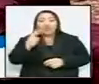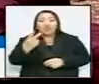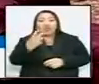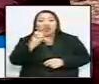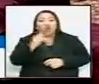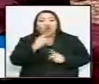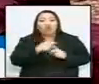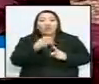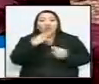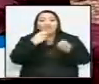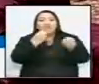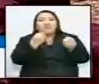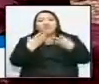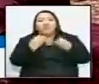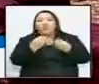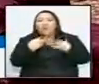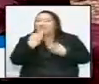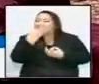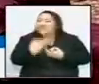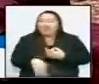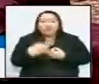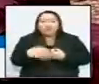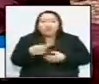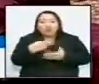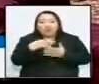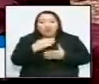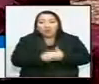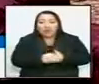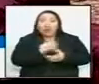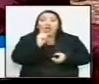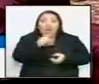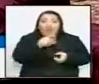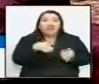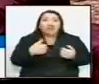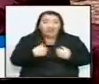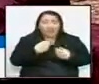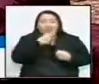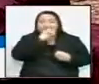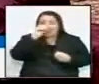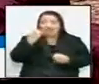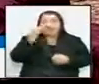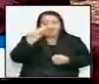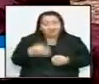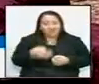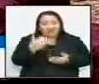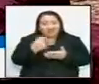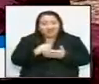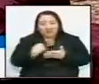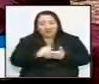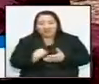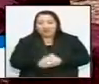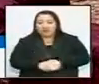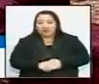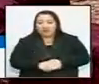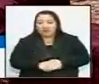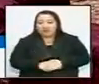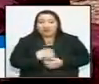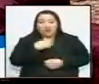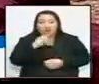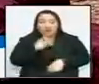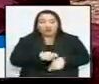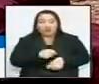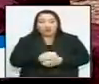vicecontralor, quien me informaba normalmente cómo iba esa auditoría, le tiene que decir, ratificar lo que yo estoy